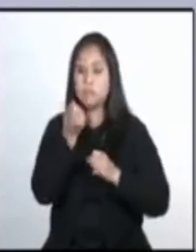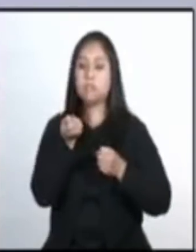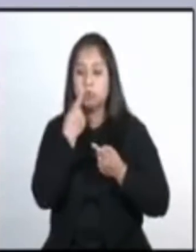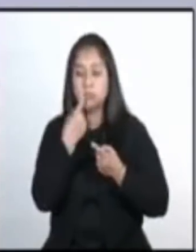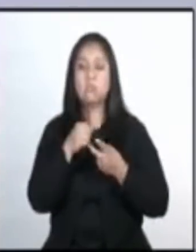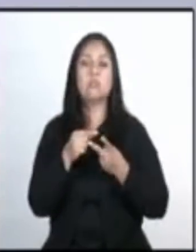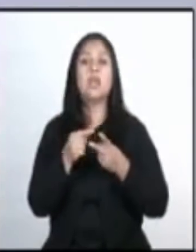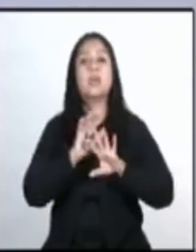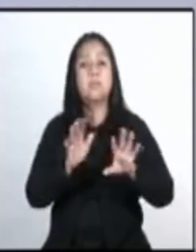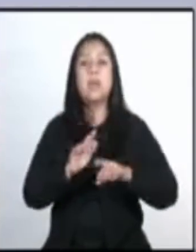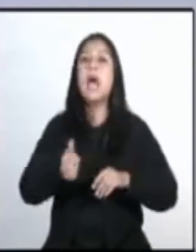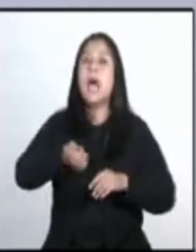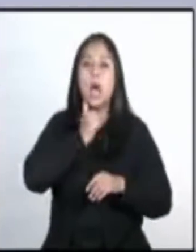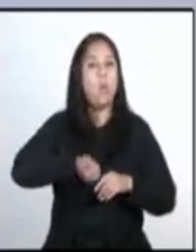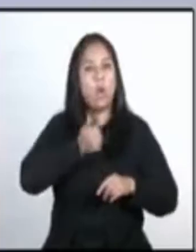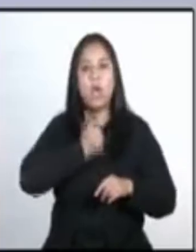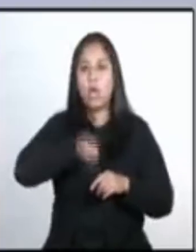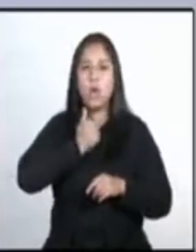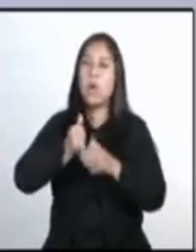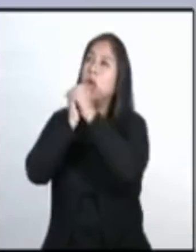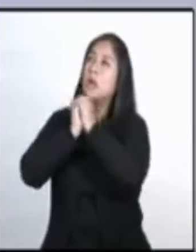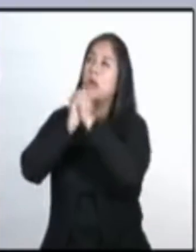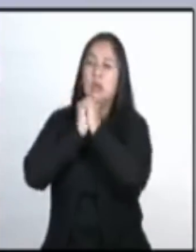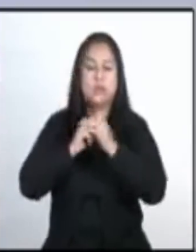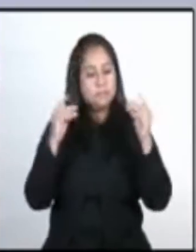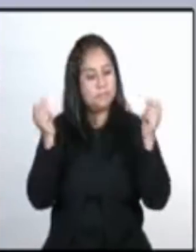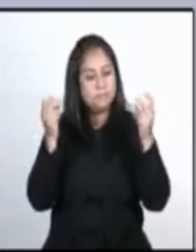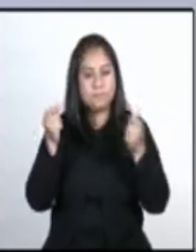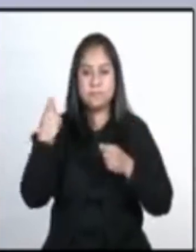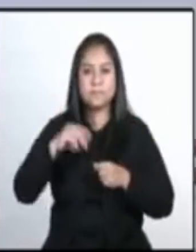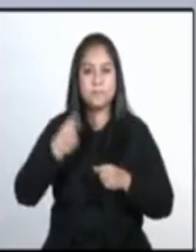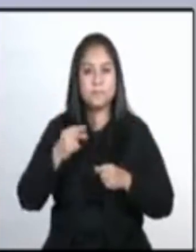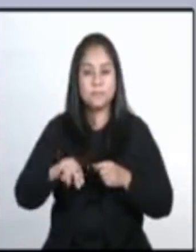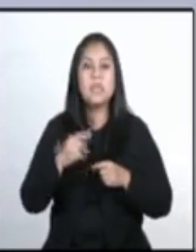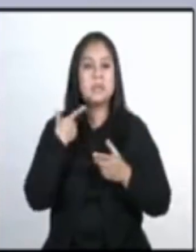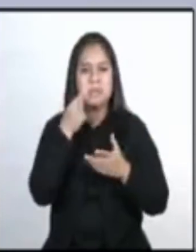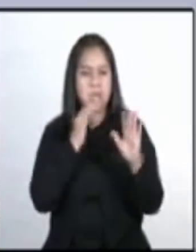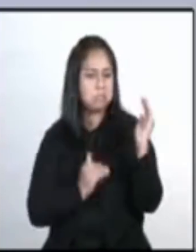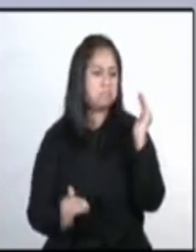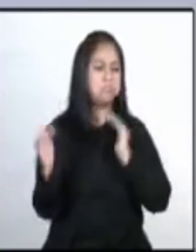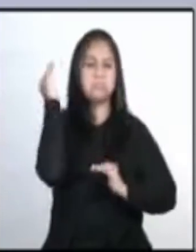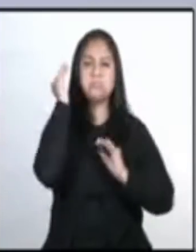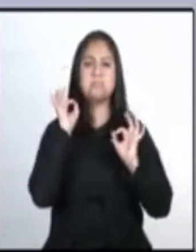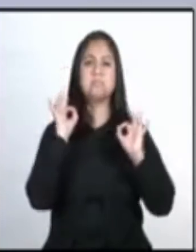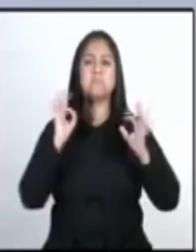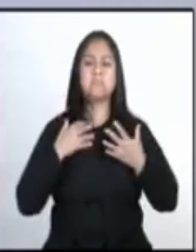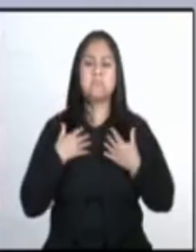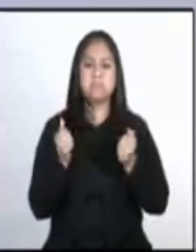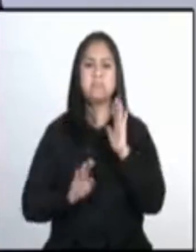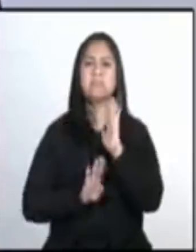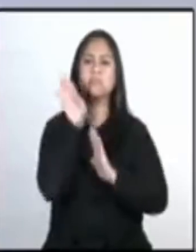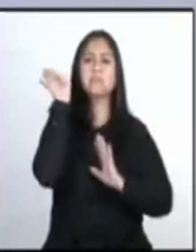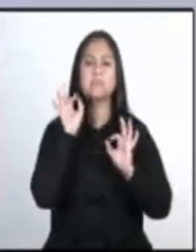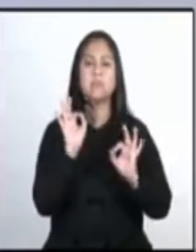muchos líquidos, pídale a Dios que le pase pronto y va a ver que se va a superar sin ninguna complicación. Pero si al